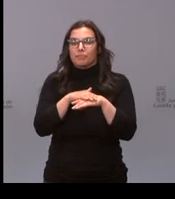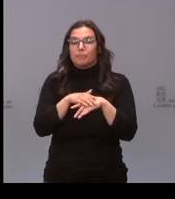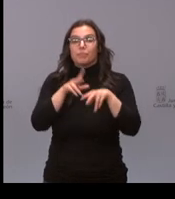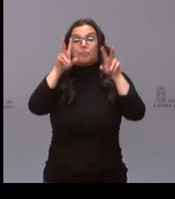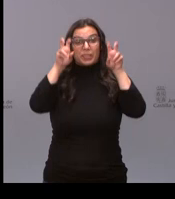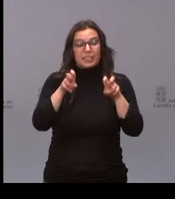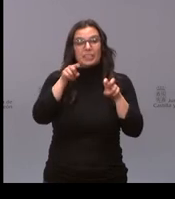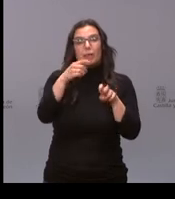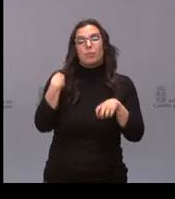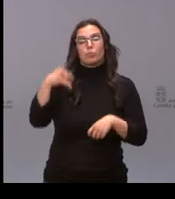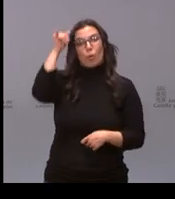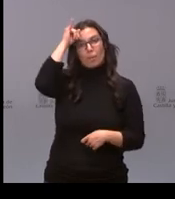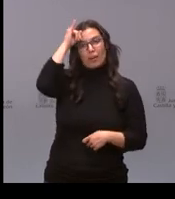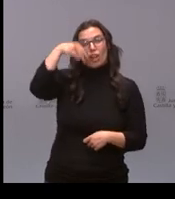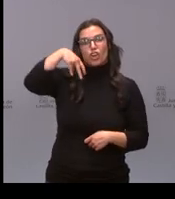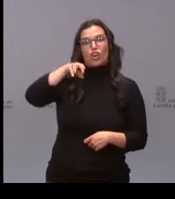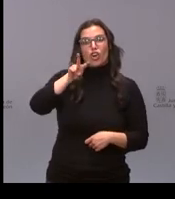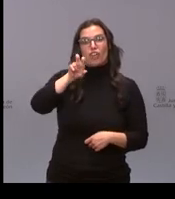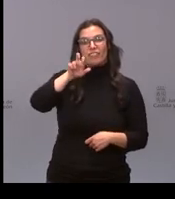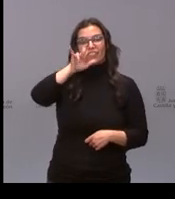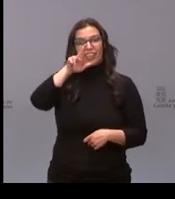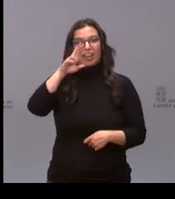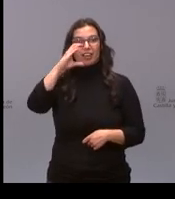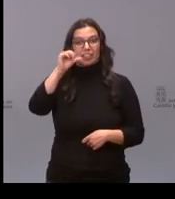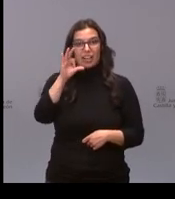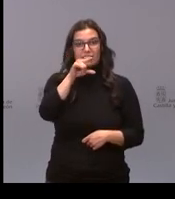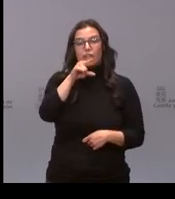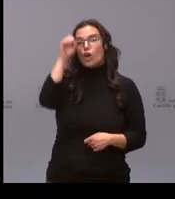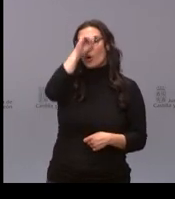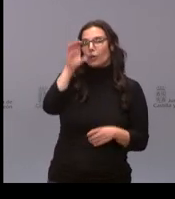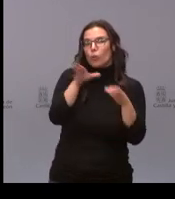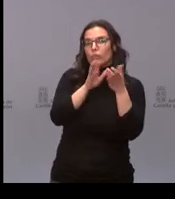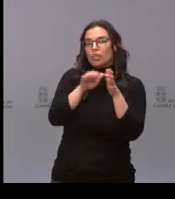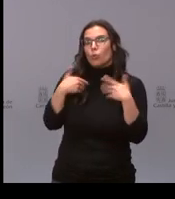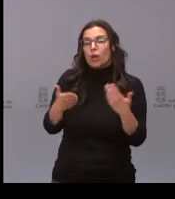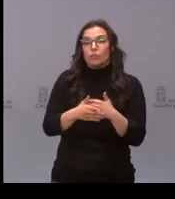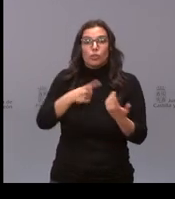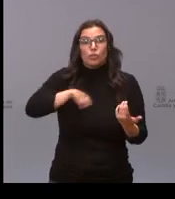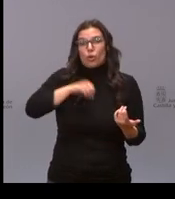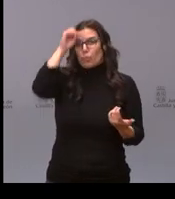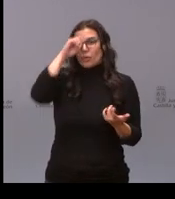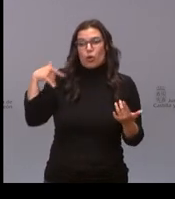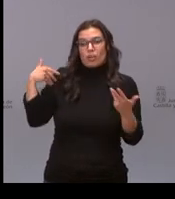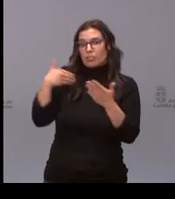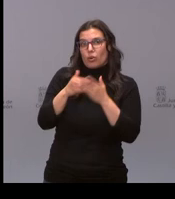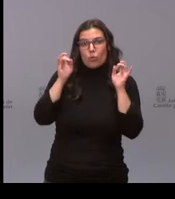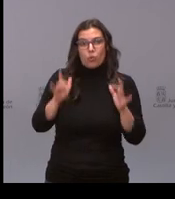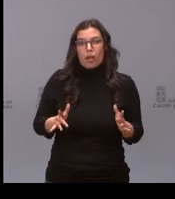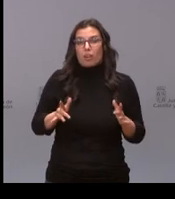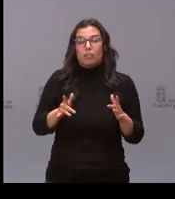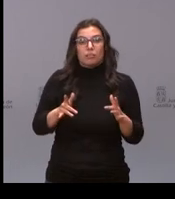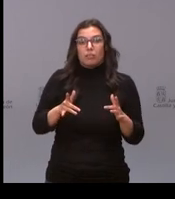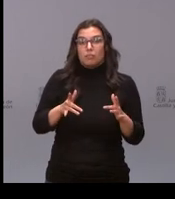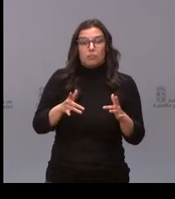respecto a la vaquería de Noviercas, ¿cuál es la posición de la Junta? Es una posición como la que hemos mantenido hasta estos momentos, el